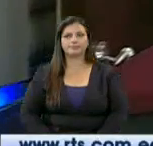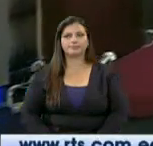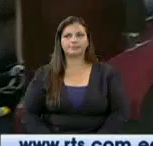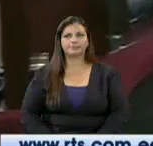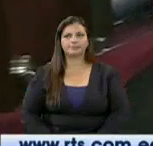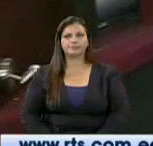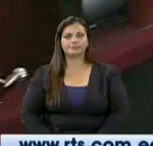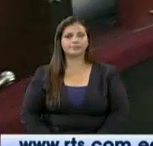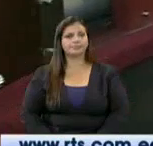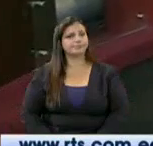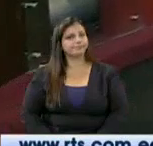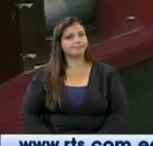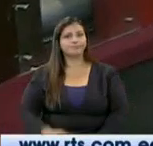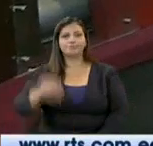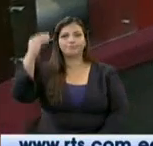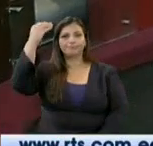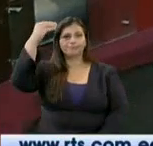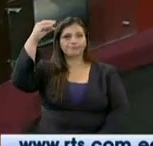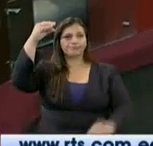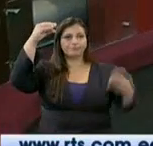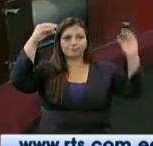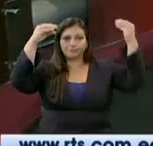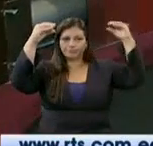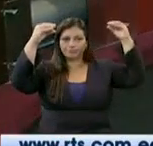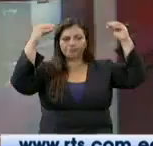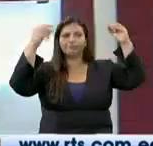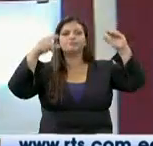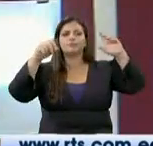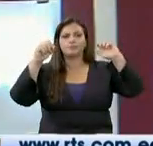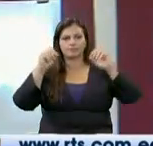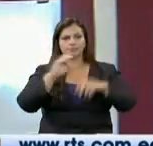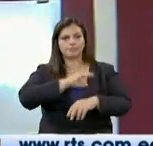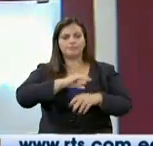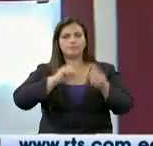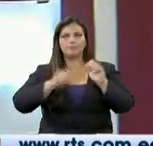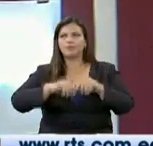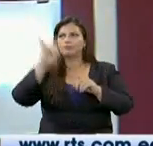Bueno, ahí están las cámaras de video con las que se puede seguramente